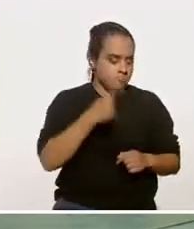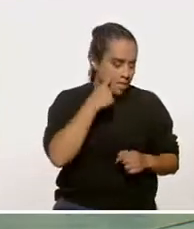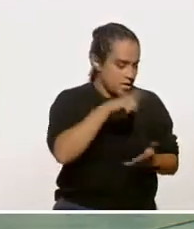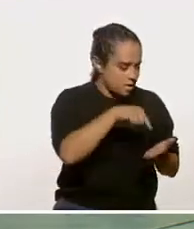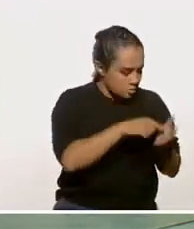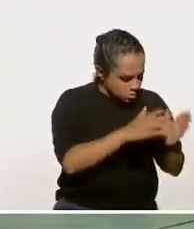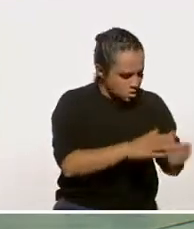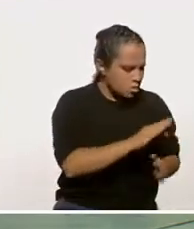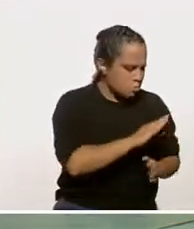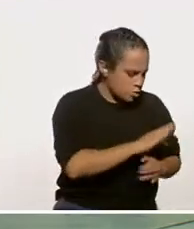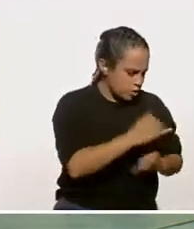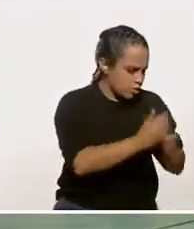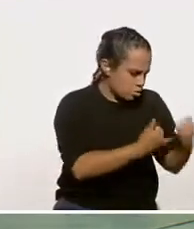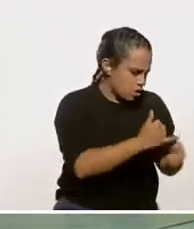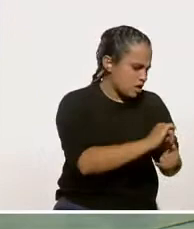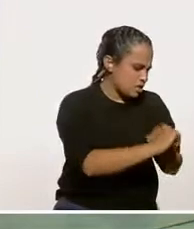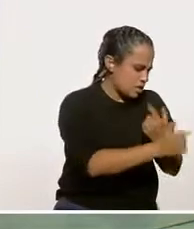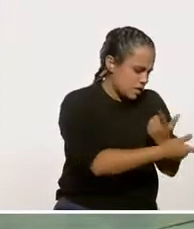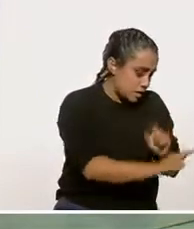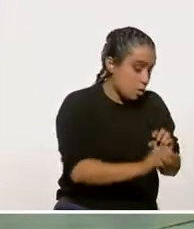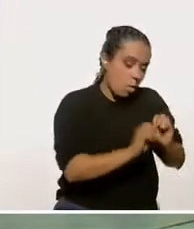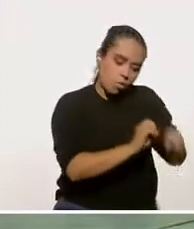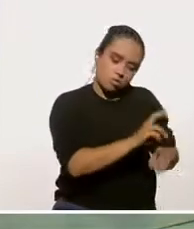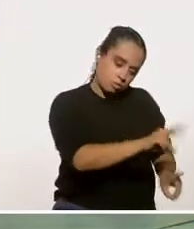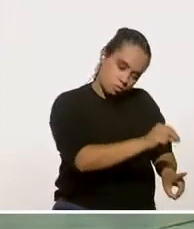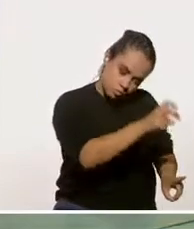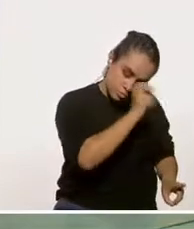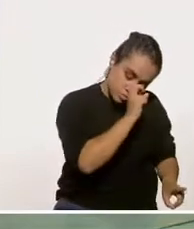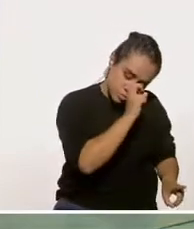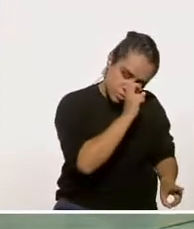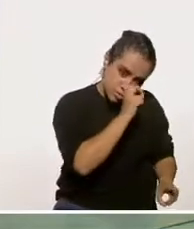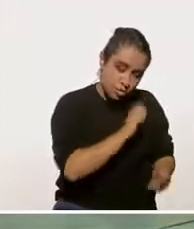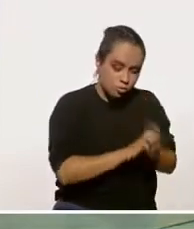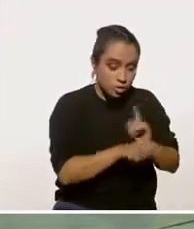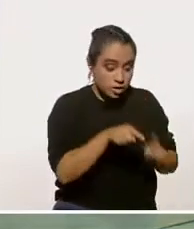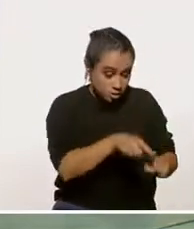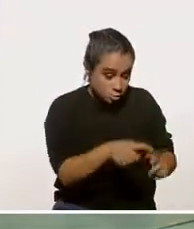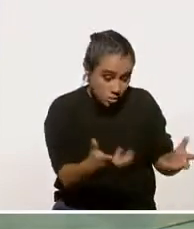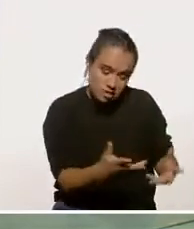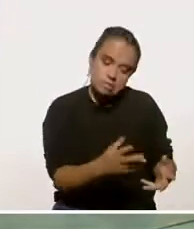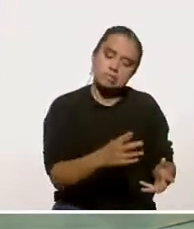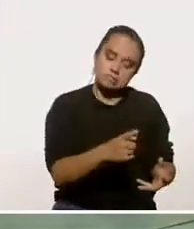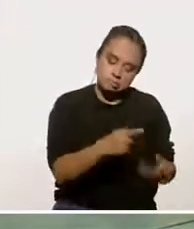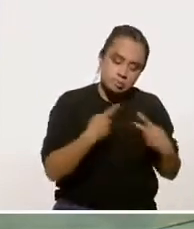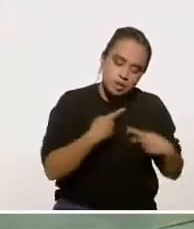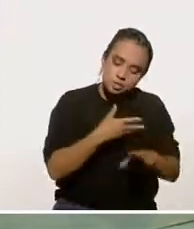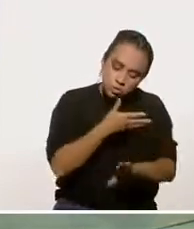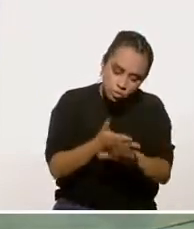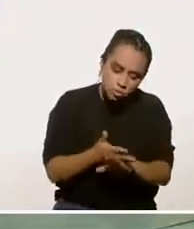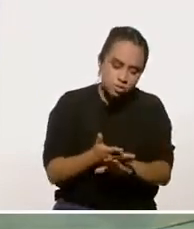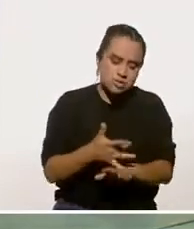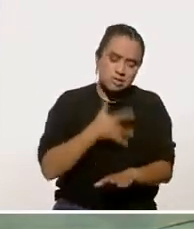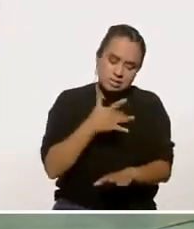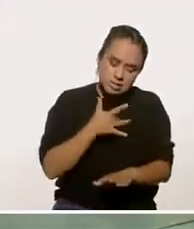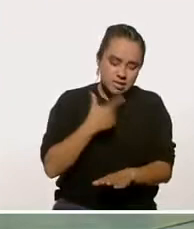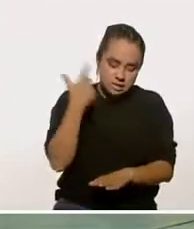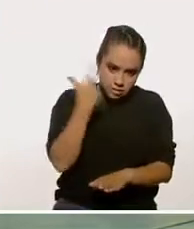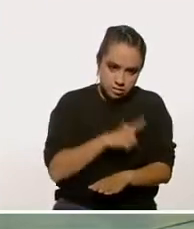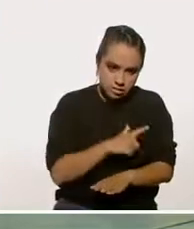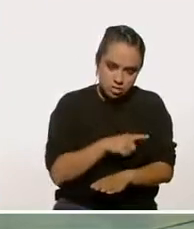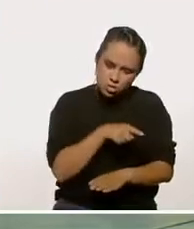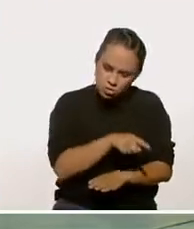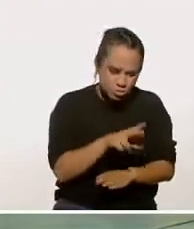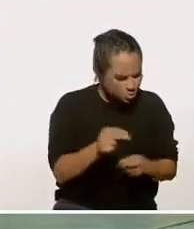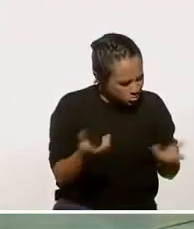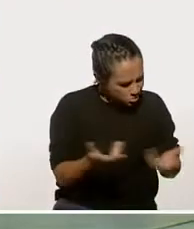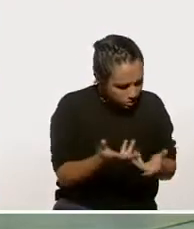cosas que se pueden hacer y que no se pueden hacer. Decirle, eso lastima, daña, no lo hagas. Esas son